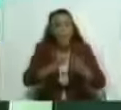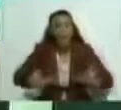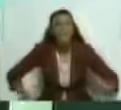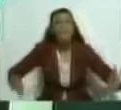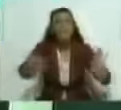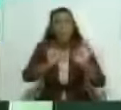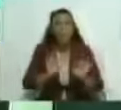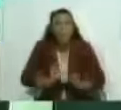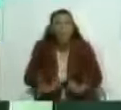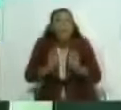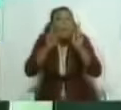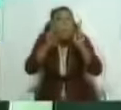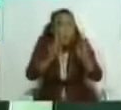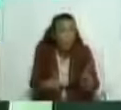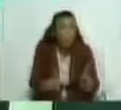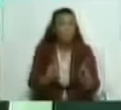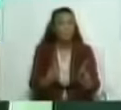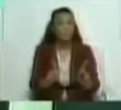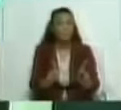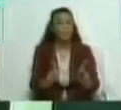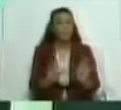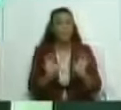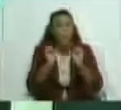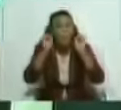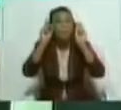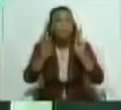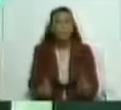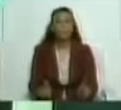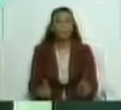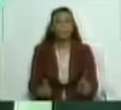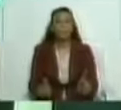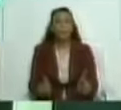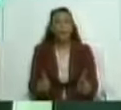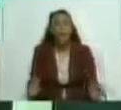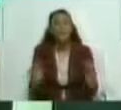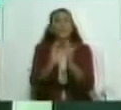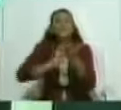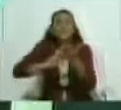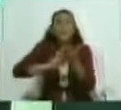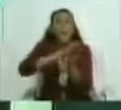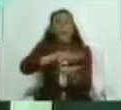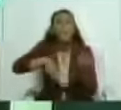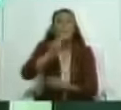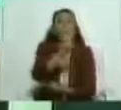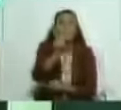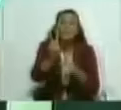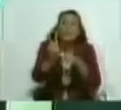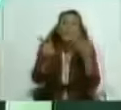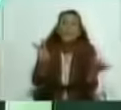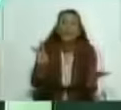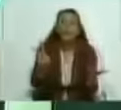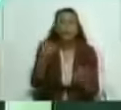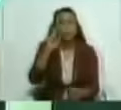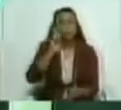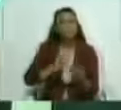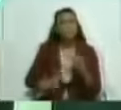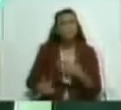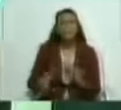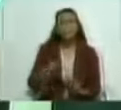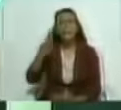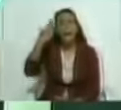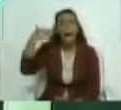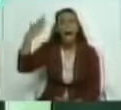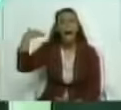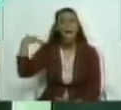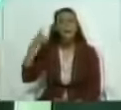la oportunidad de encontrar una salida en este país. Yo veía